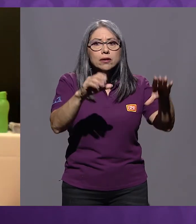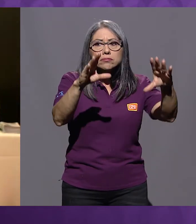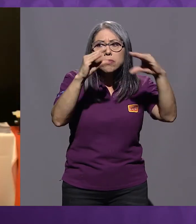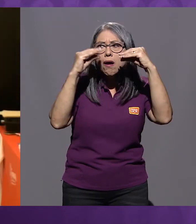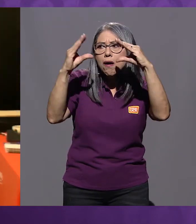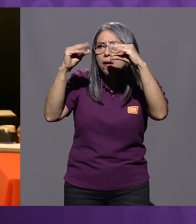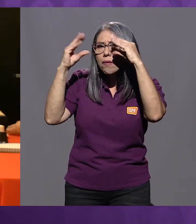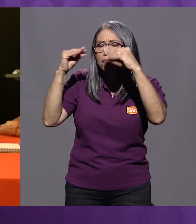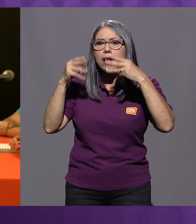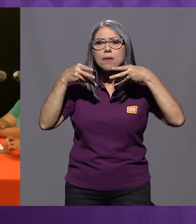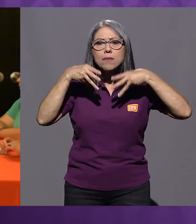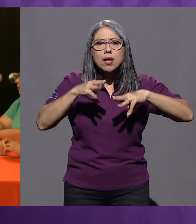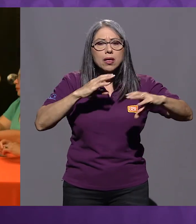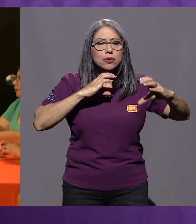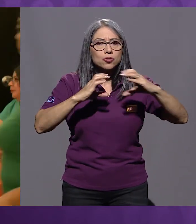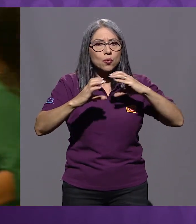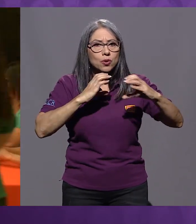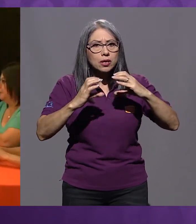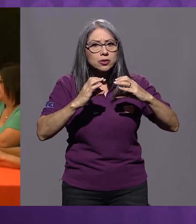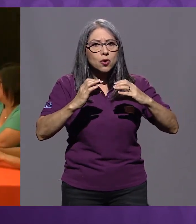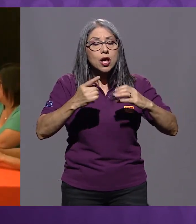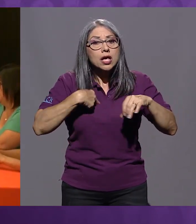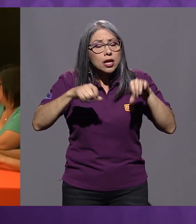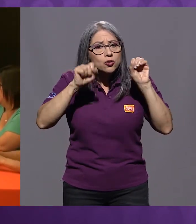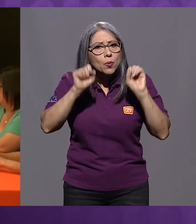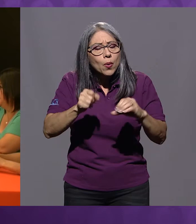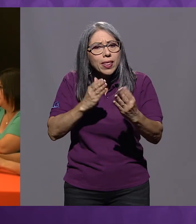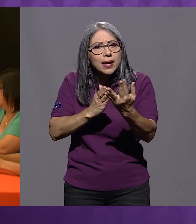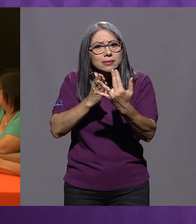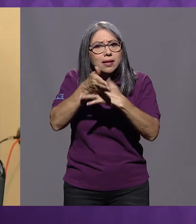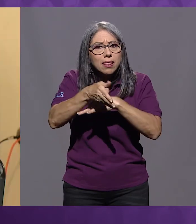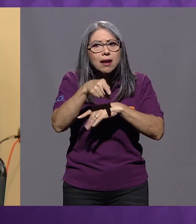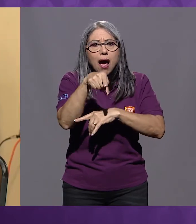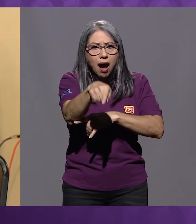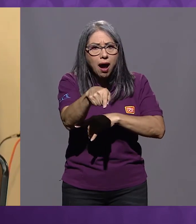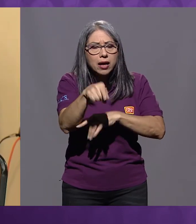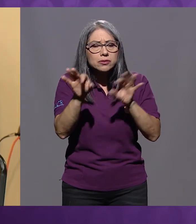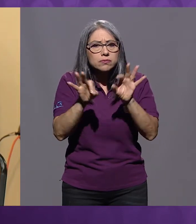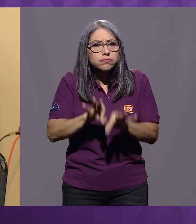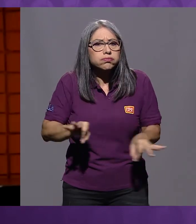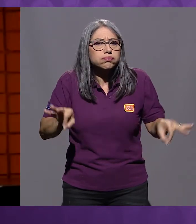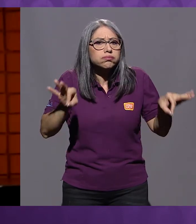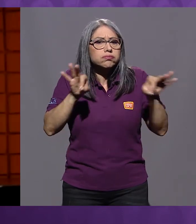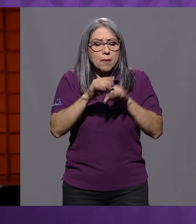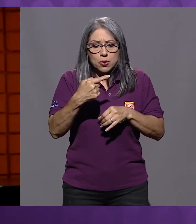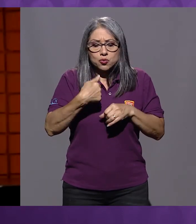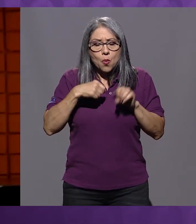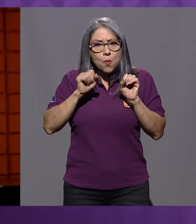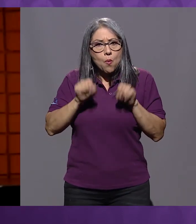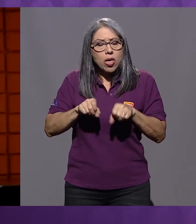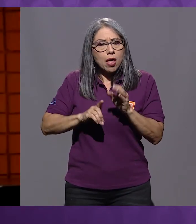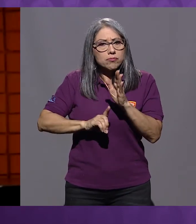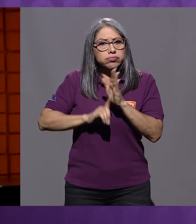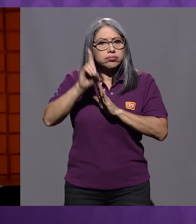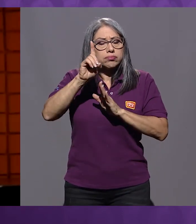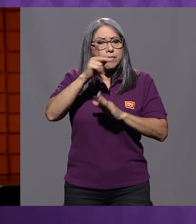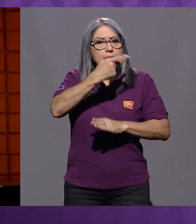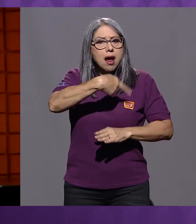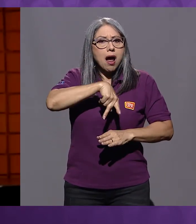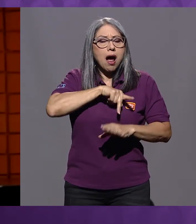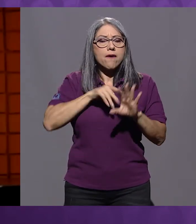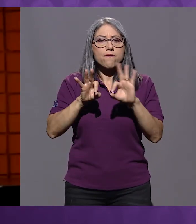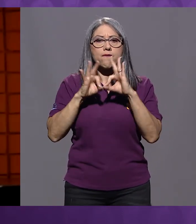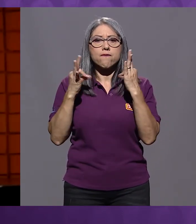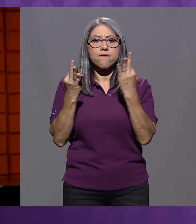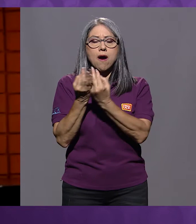comunicación, el que yo tenga acceso a eso es fundamental para mi desarrollo personal,